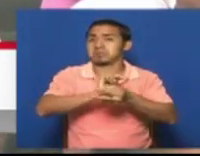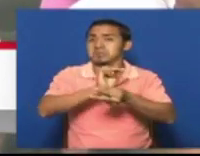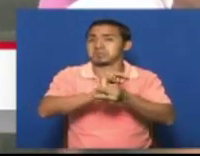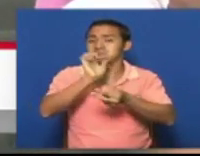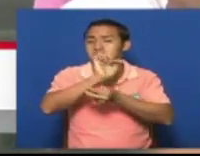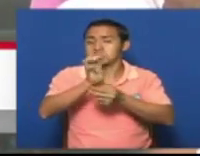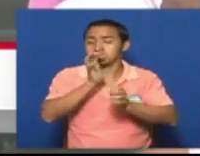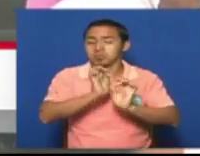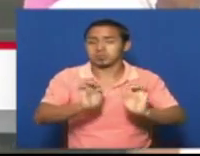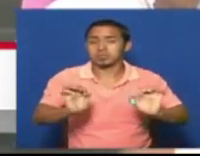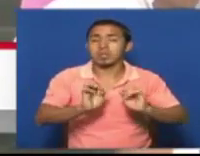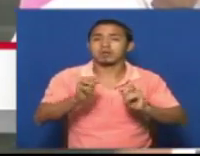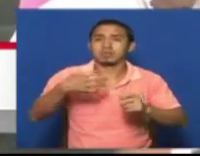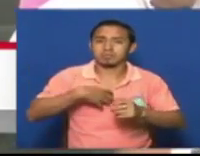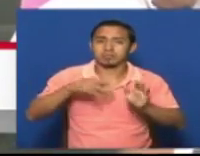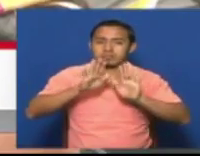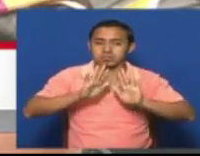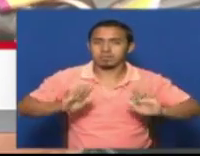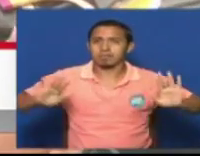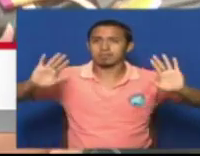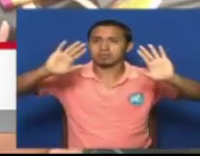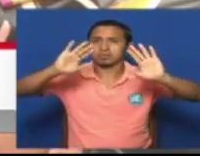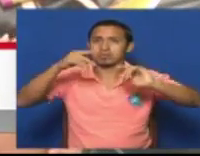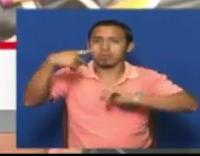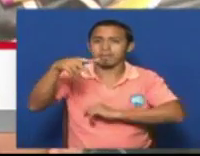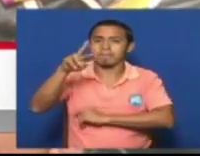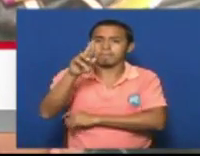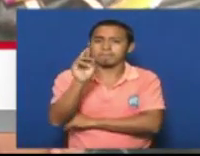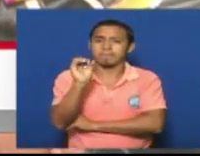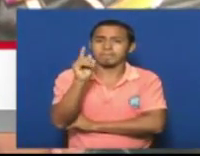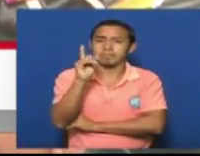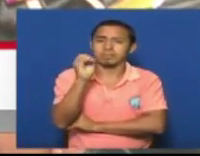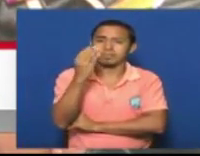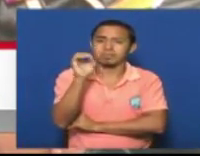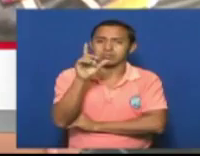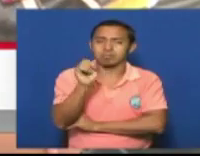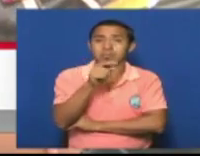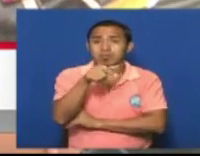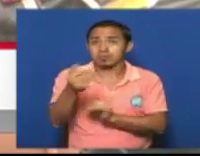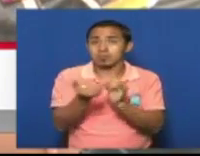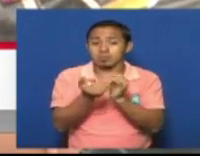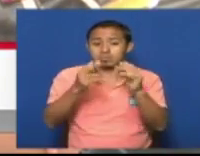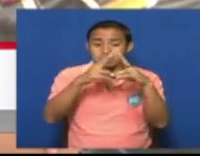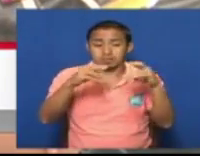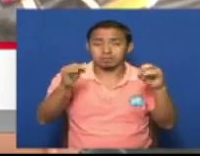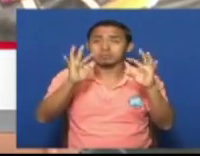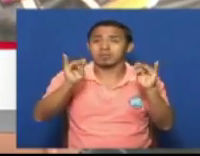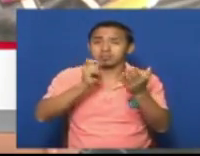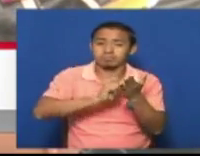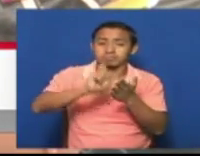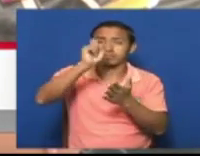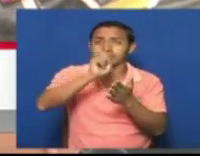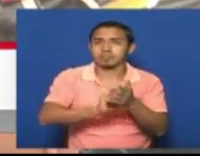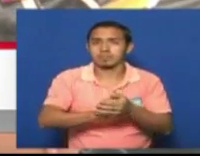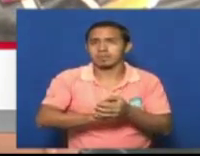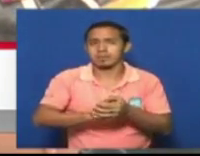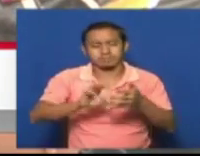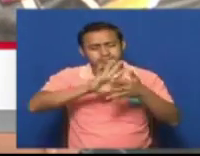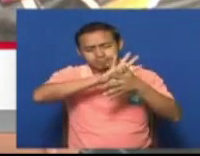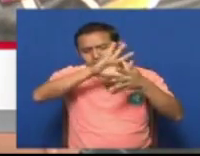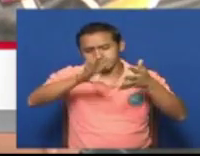convención tiene un protocolo adicional sobre este tema que el estado de nicaragua también ya ratificó todas esas